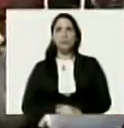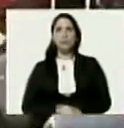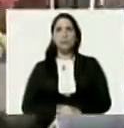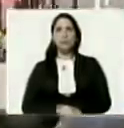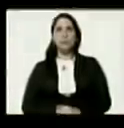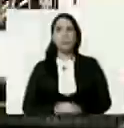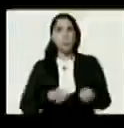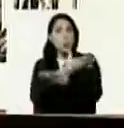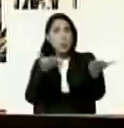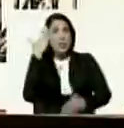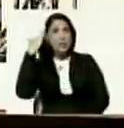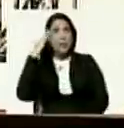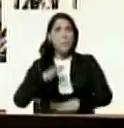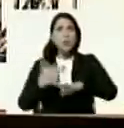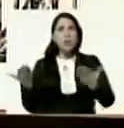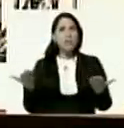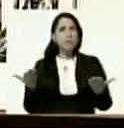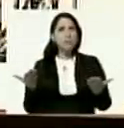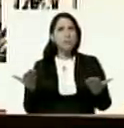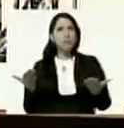¿Y ustedes saben por qué?